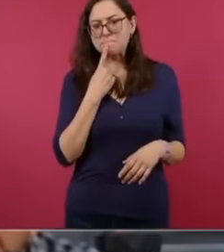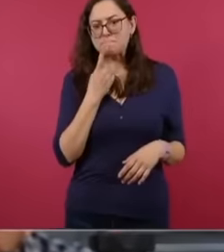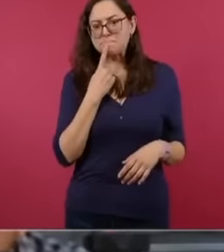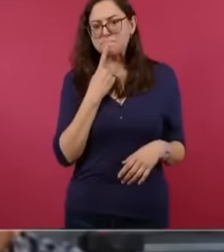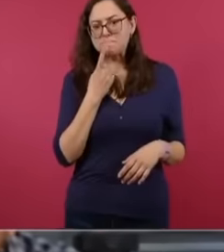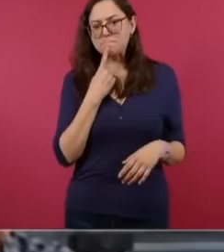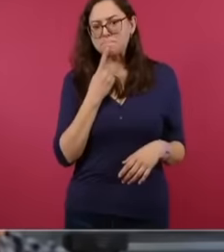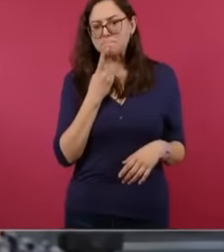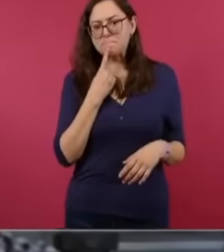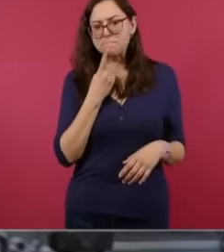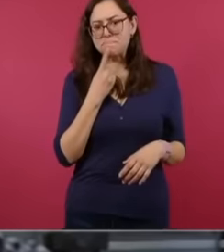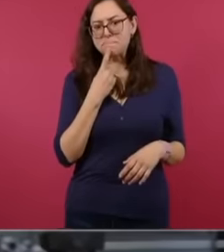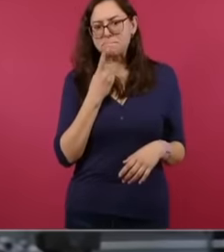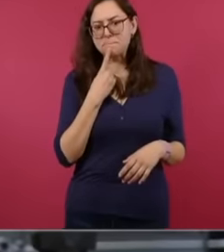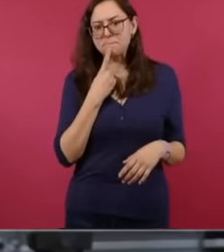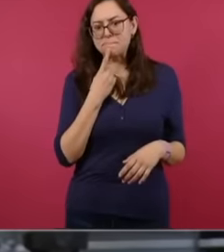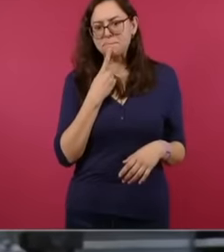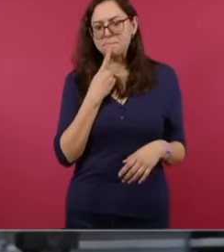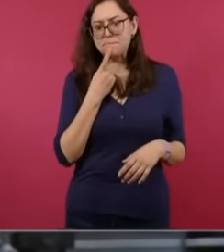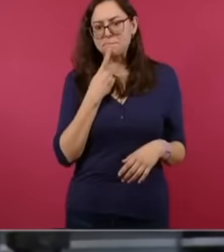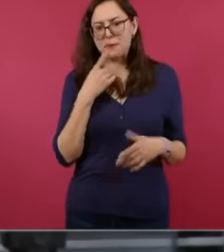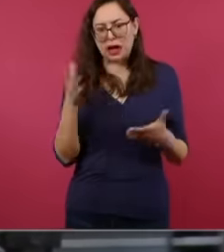Mira, también acomodadas que traía las hojitas.